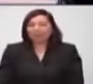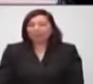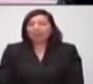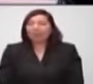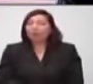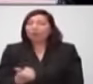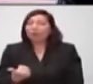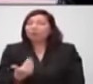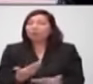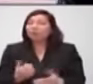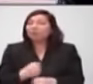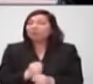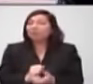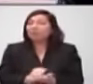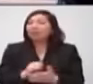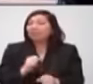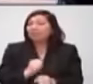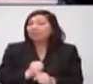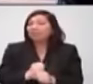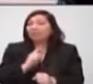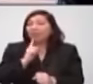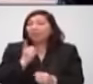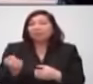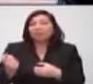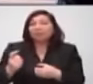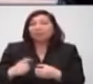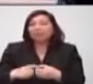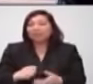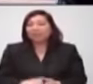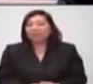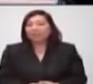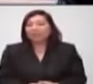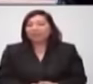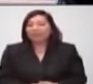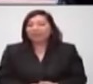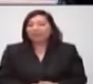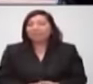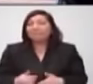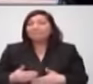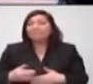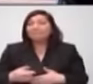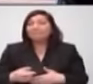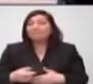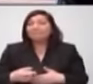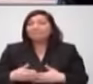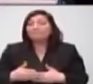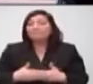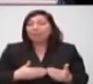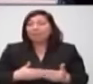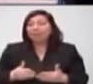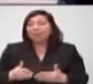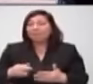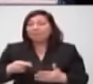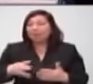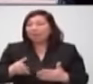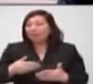Otra de las obras importantísimas que se está trabajando es la interconexión de la República de Panamá, que viene a ser un